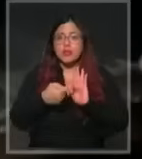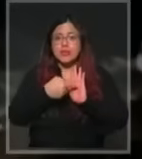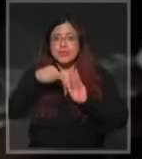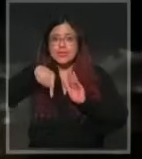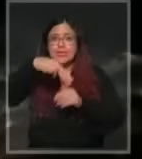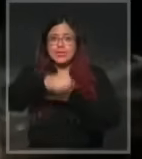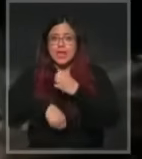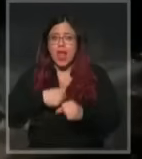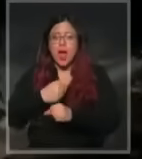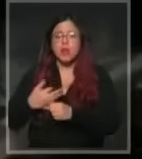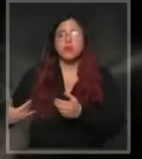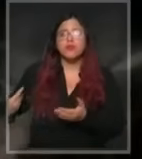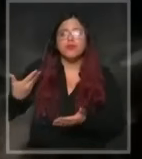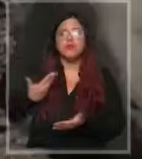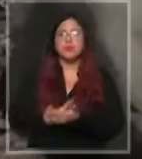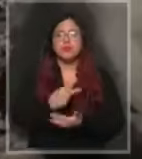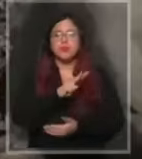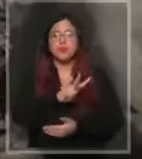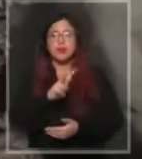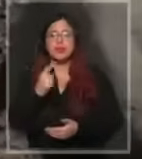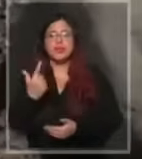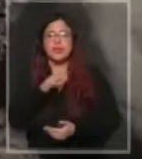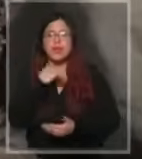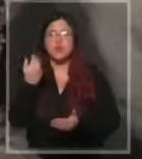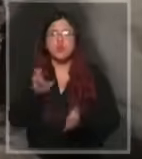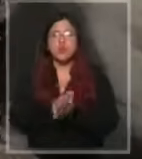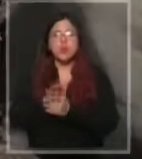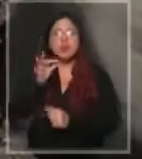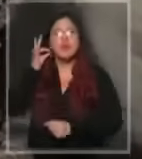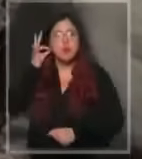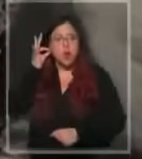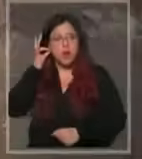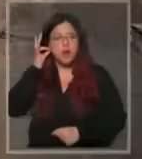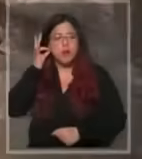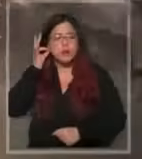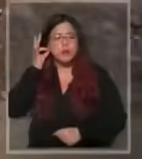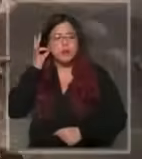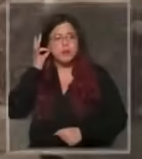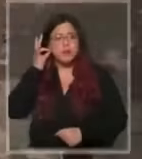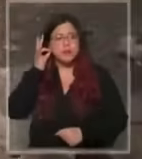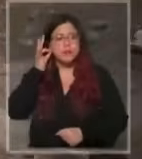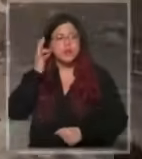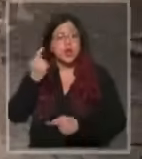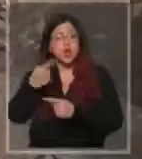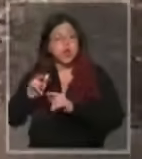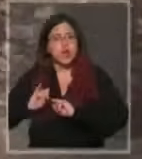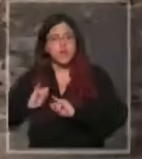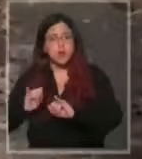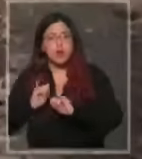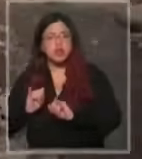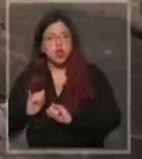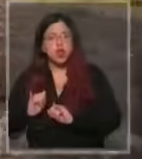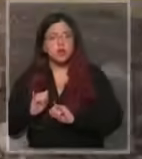la fecha se registran 27 femicidios consumados. Y un dato impactante, los femicidios